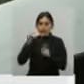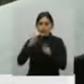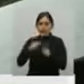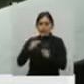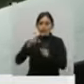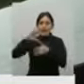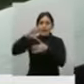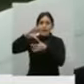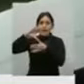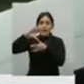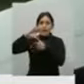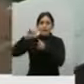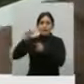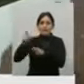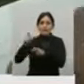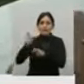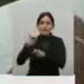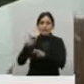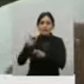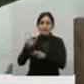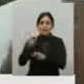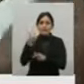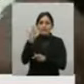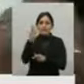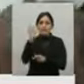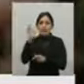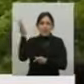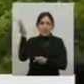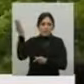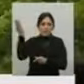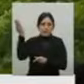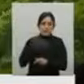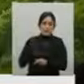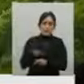América, tiene más del 50% de las especies